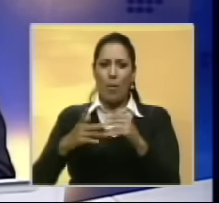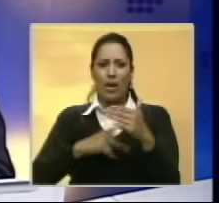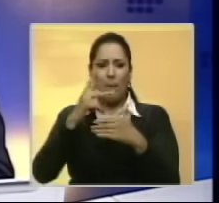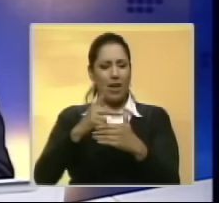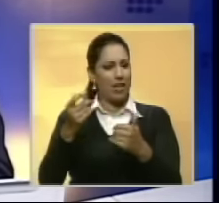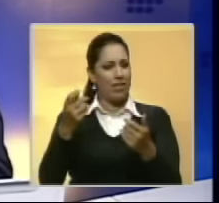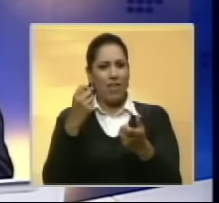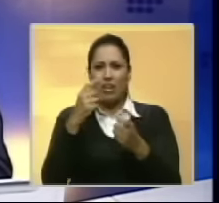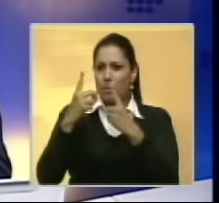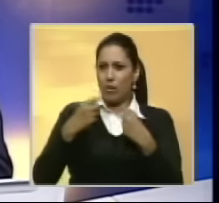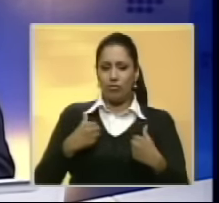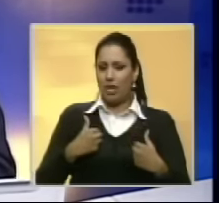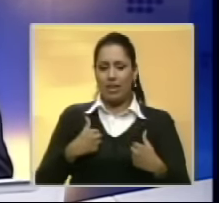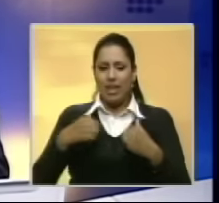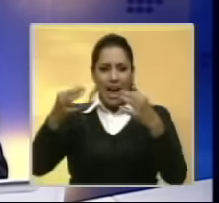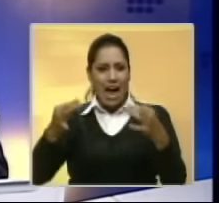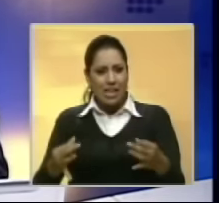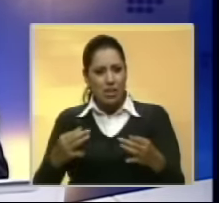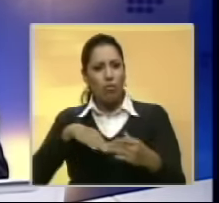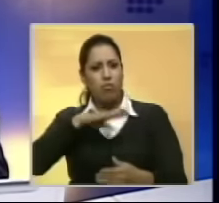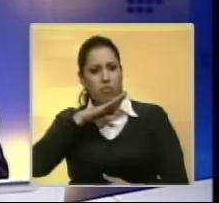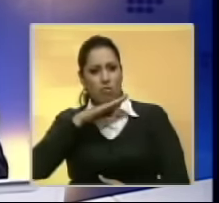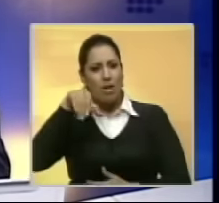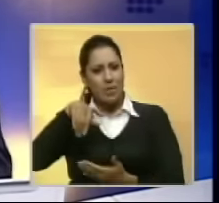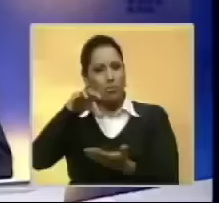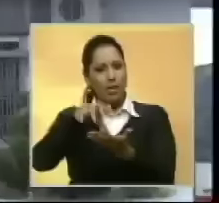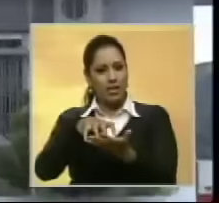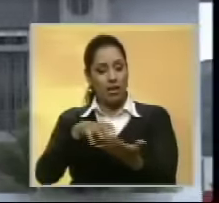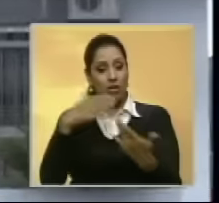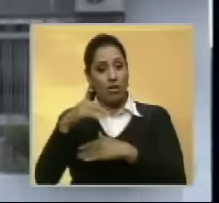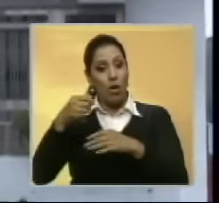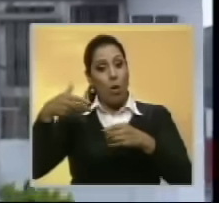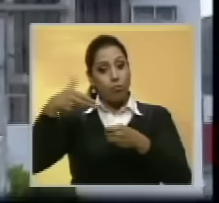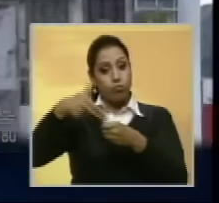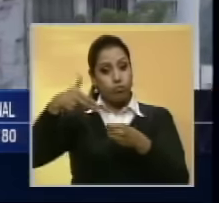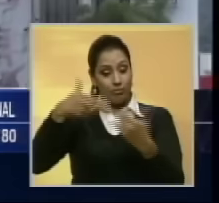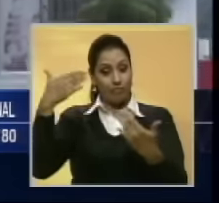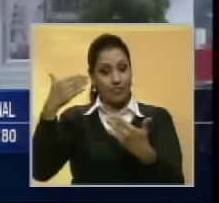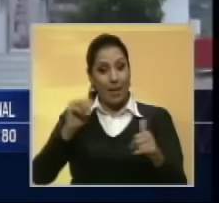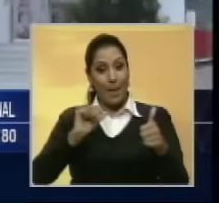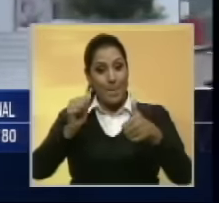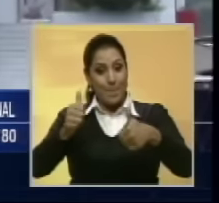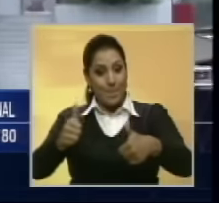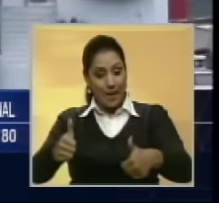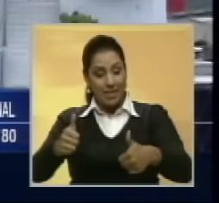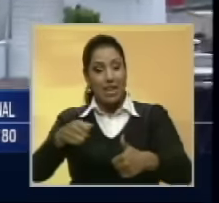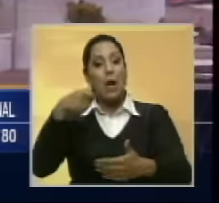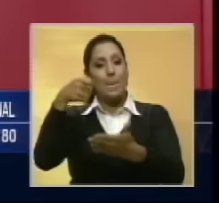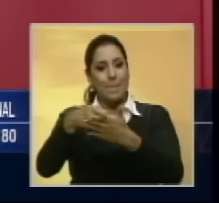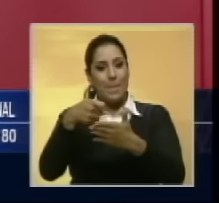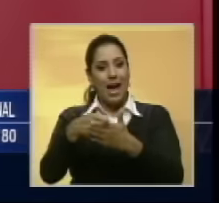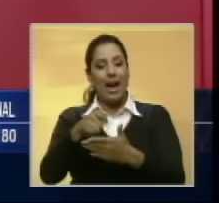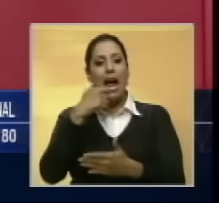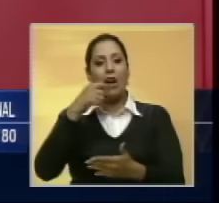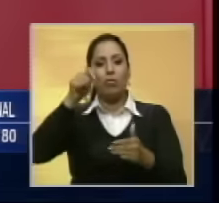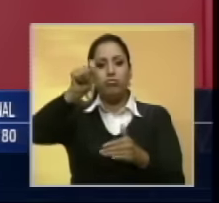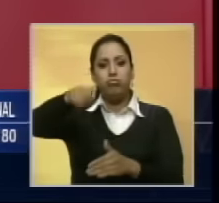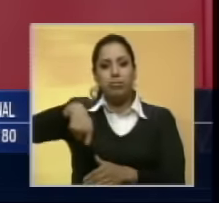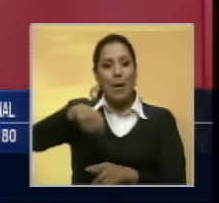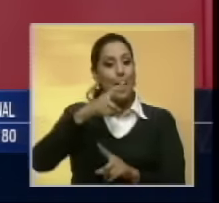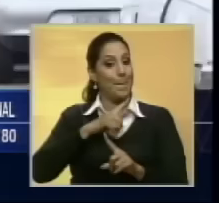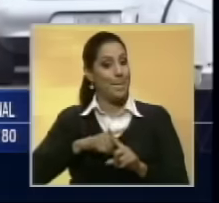fue inconsulto y no garantizará el abastecimiento en el estado. En las bombas ESA activadas por PDVSA se puede cancelar con punto de venta,